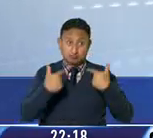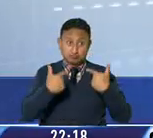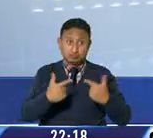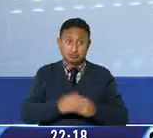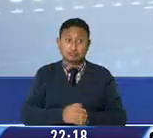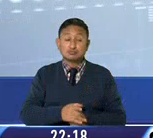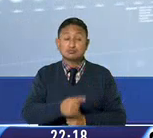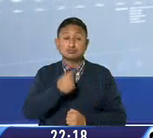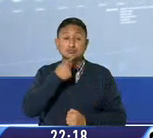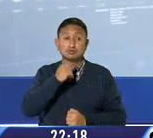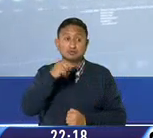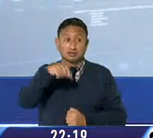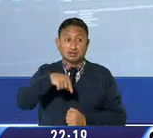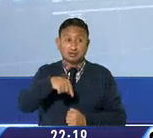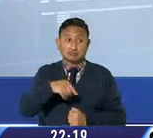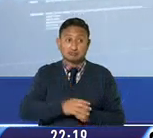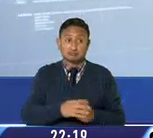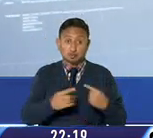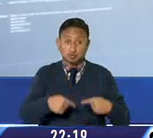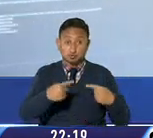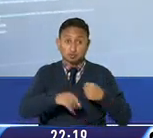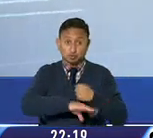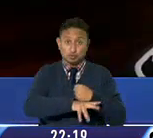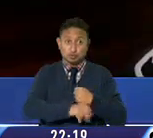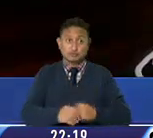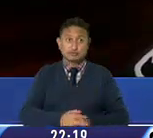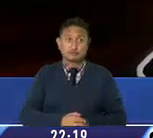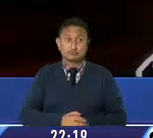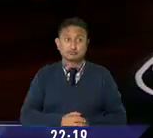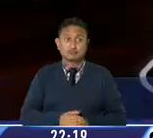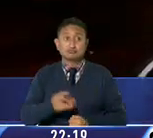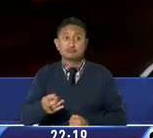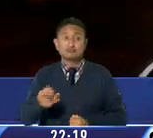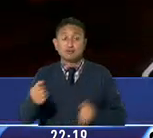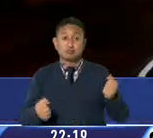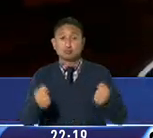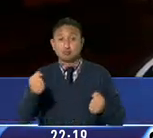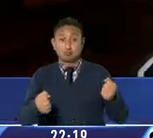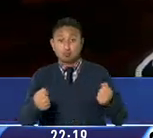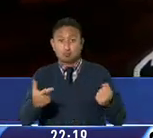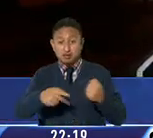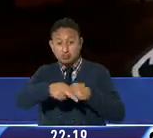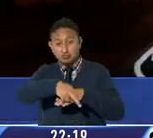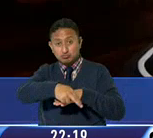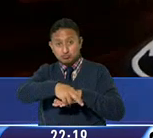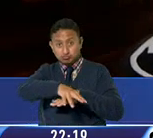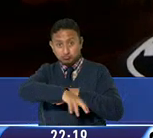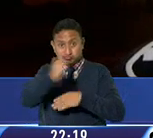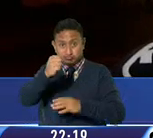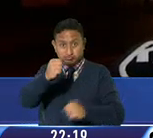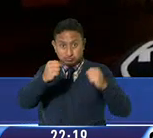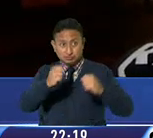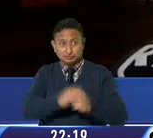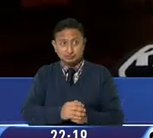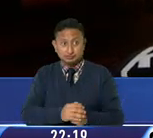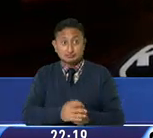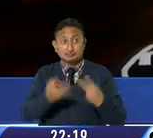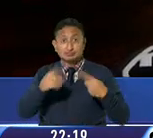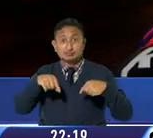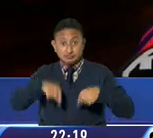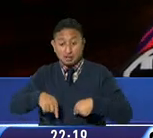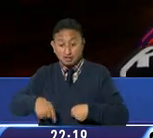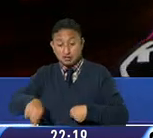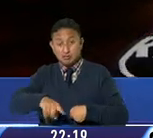que los robos no son solo a personas. Que roban en los carros, no solamente los accesorios, también se han querido robar. De